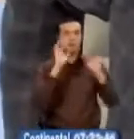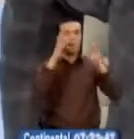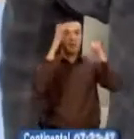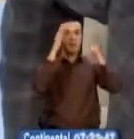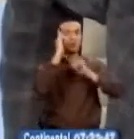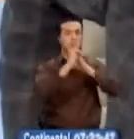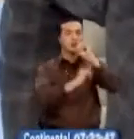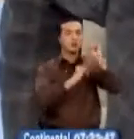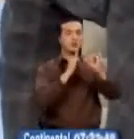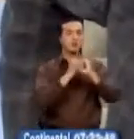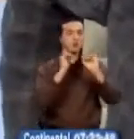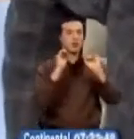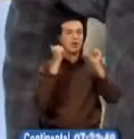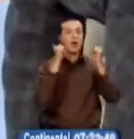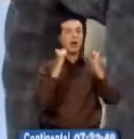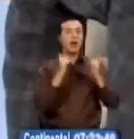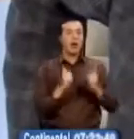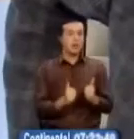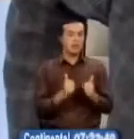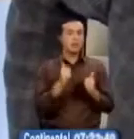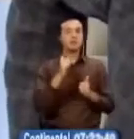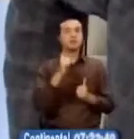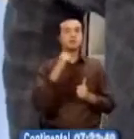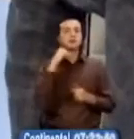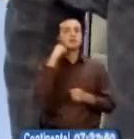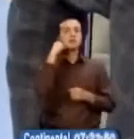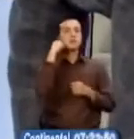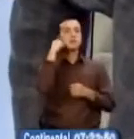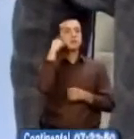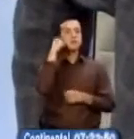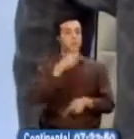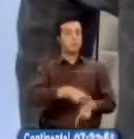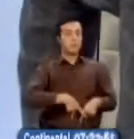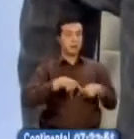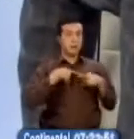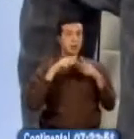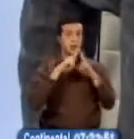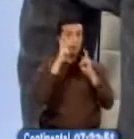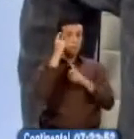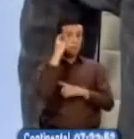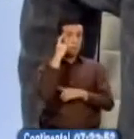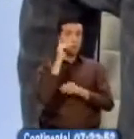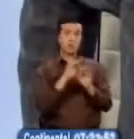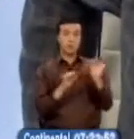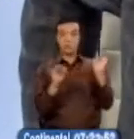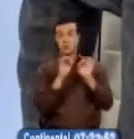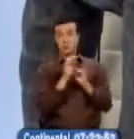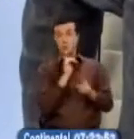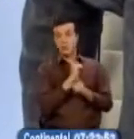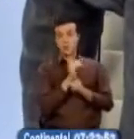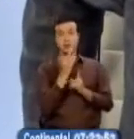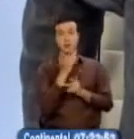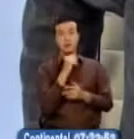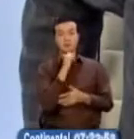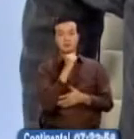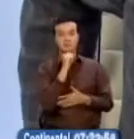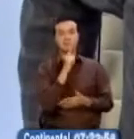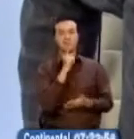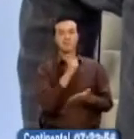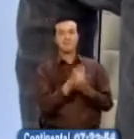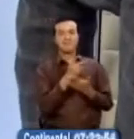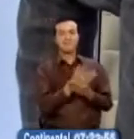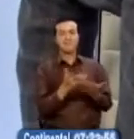internacional de arte vídeos de artes vivas es un tema que yo creo que era importante y que tiene un vacío en el